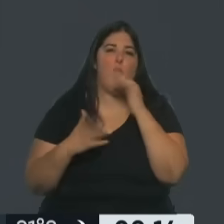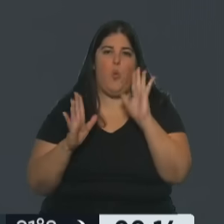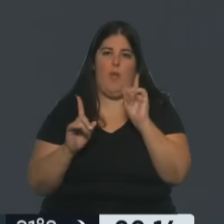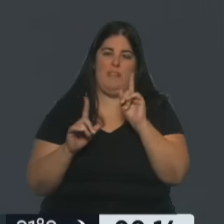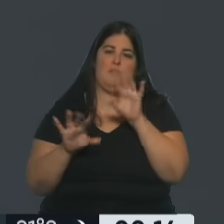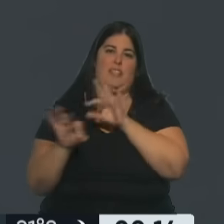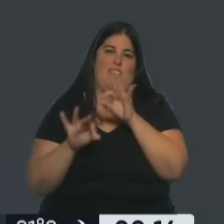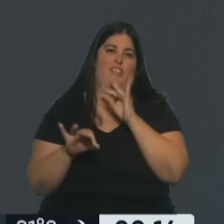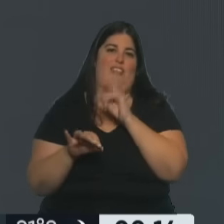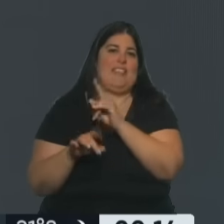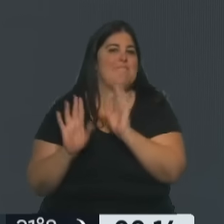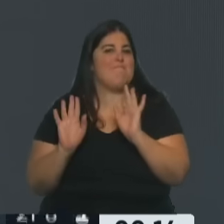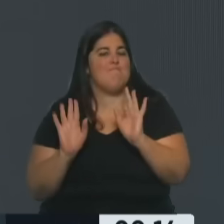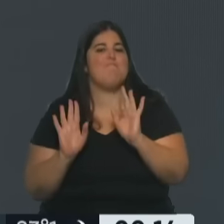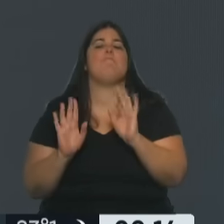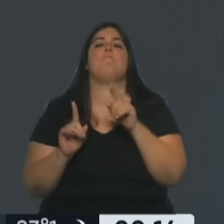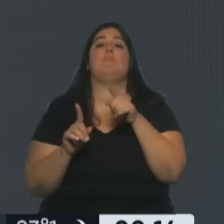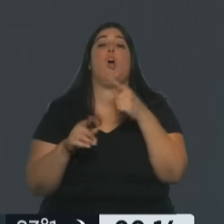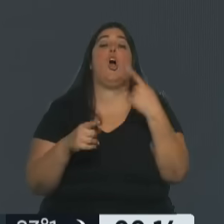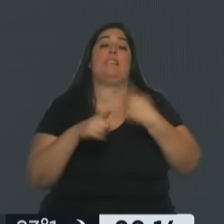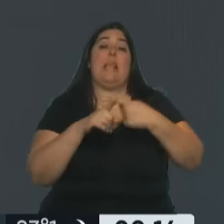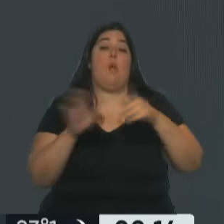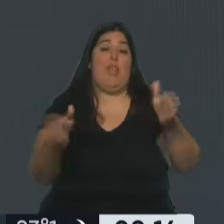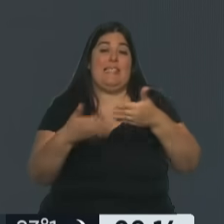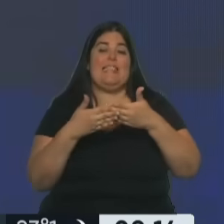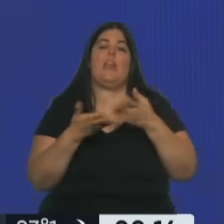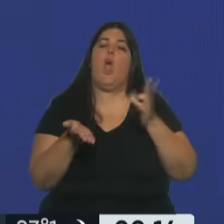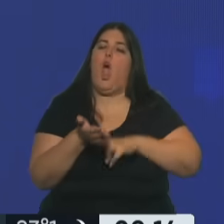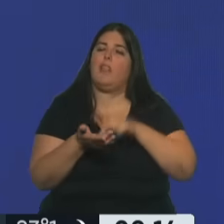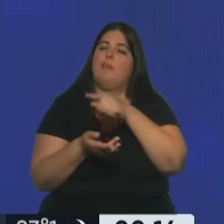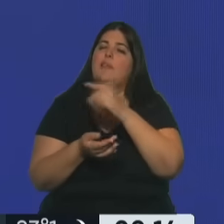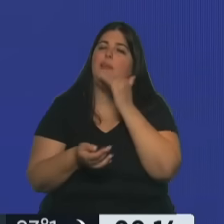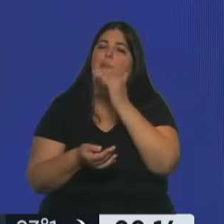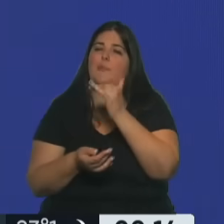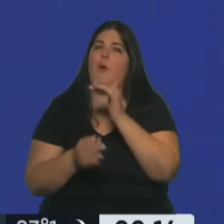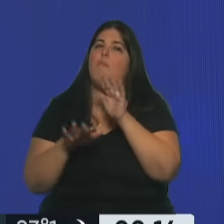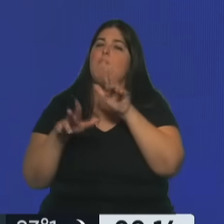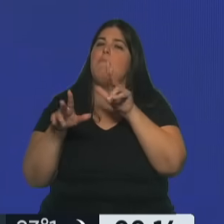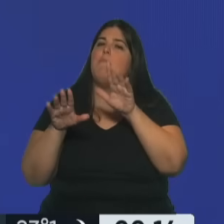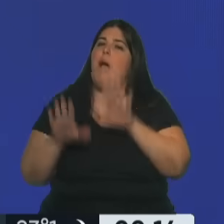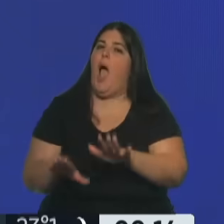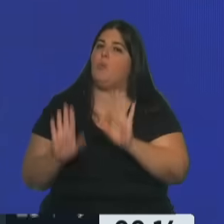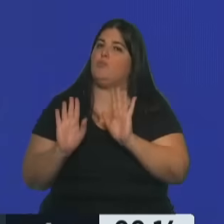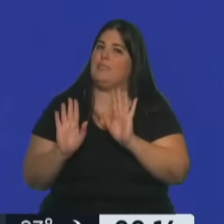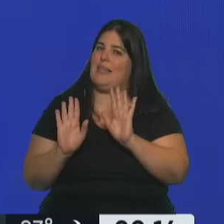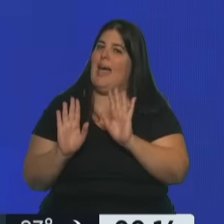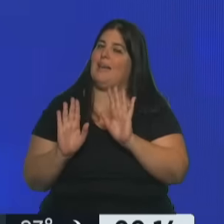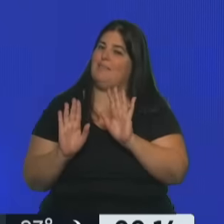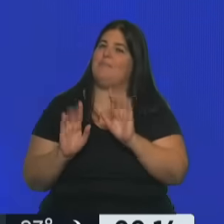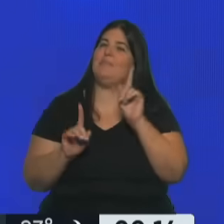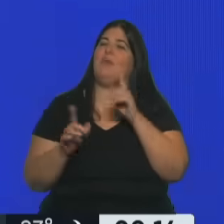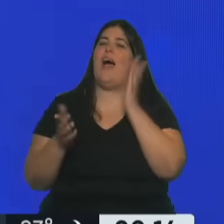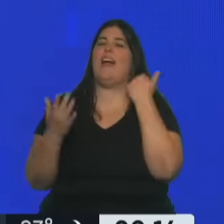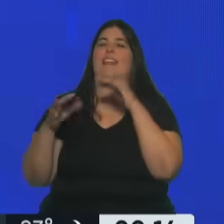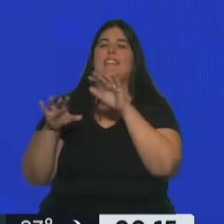Al cierre de la ceremonia, obviamente, dejó nuevamente esa pausa que decía después de las eliminatorias sudamericanas. Pero claro, Marie,